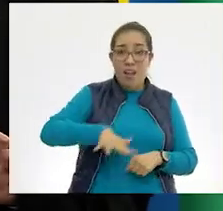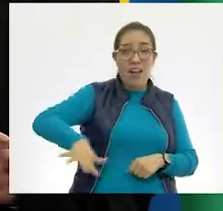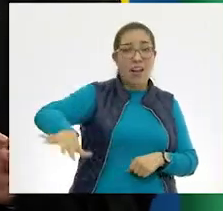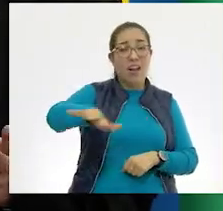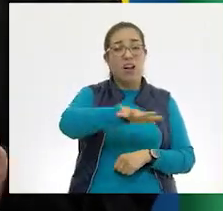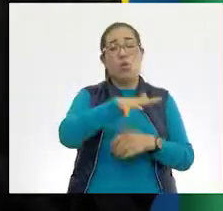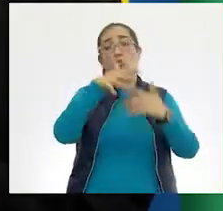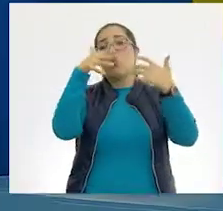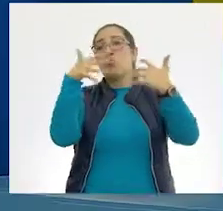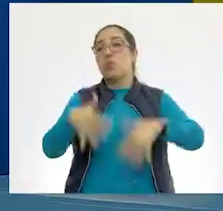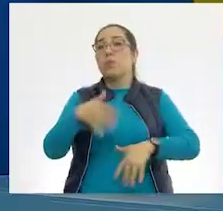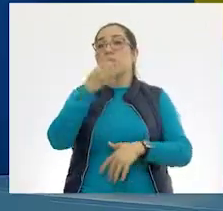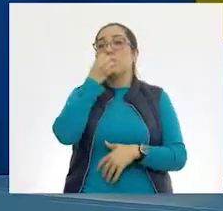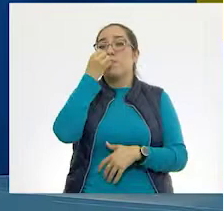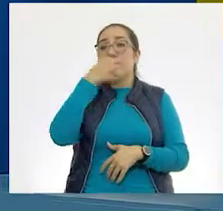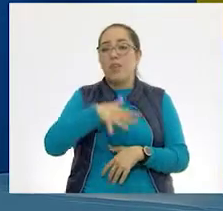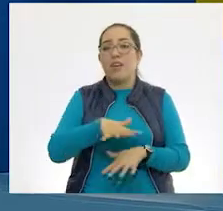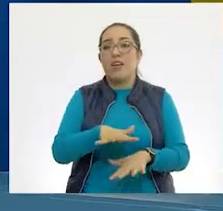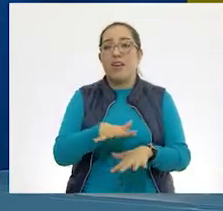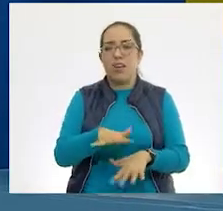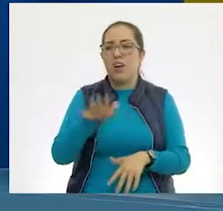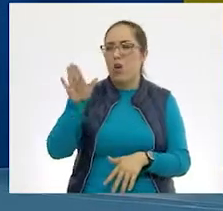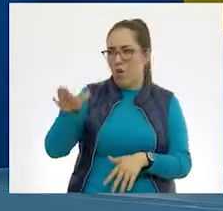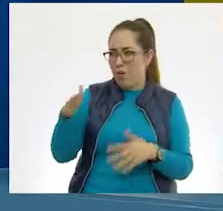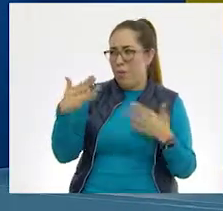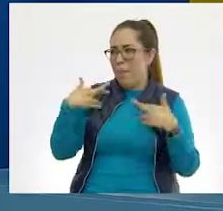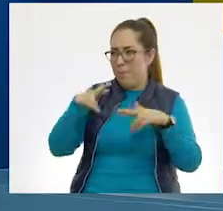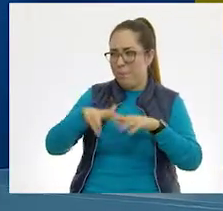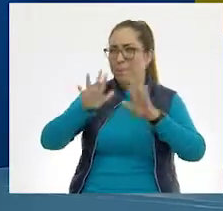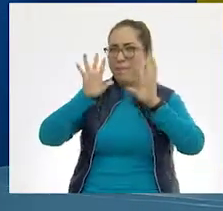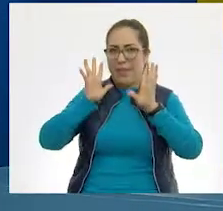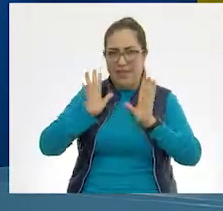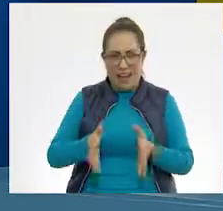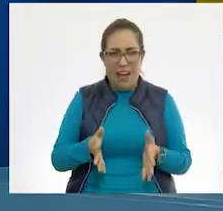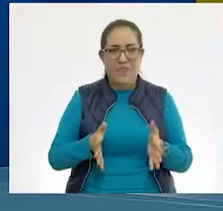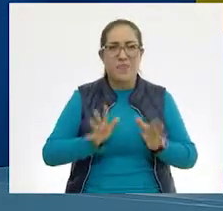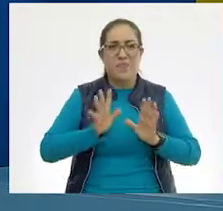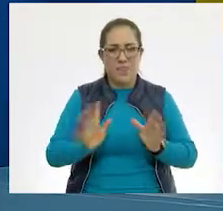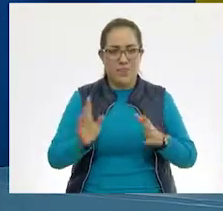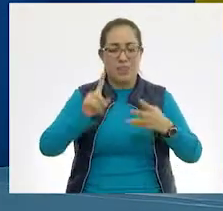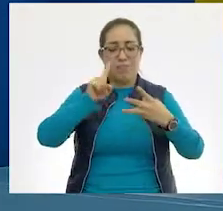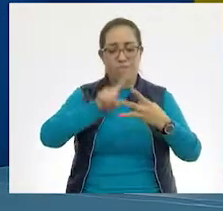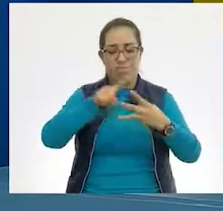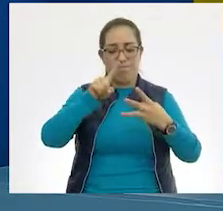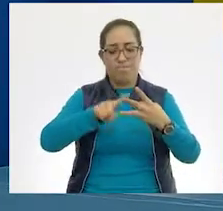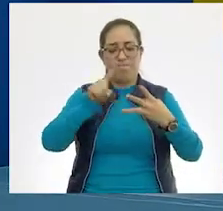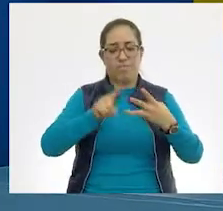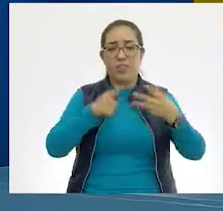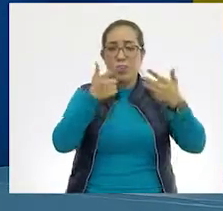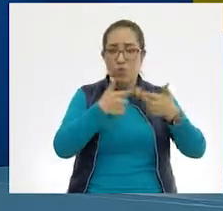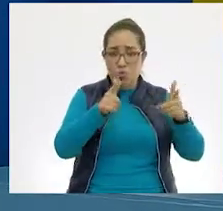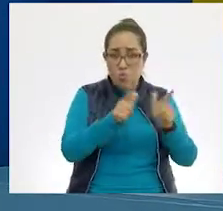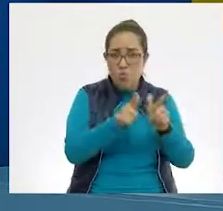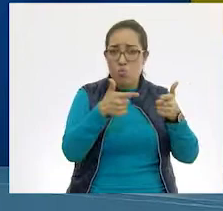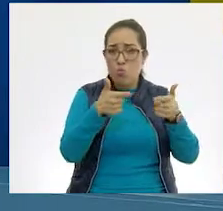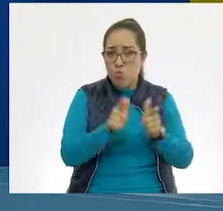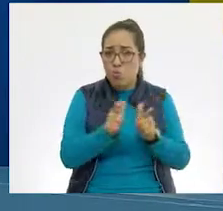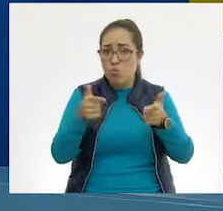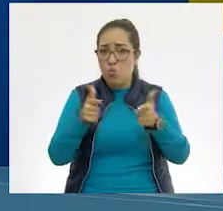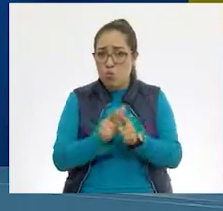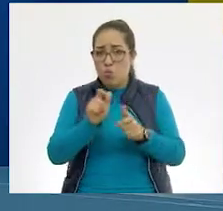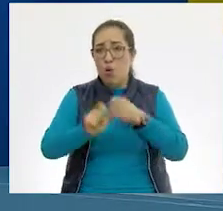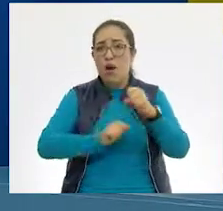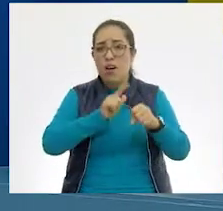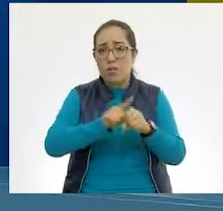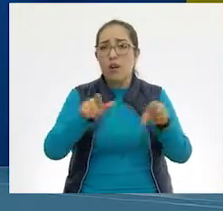extraordinaria. Maestro, ahora sí ya definimos los tres grupos de animales según la forma en la que se desarrolla el